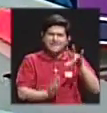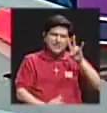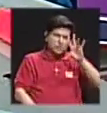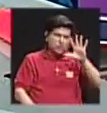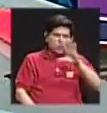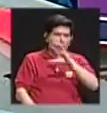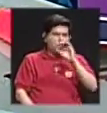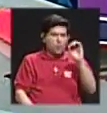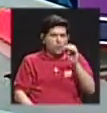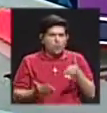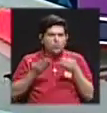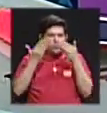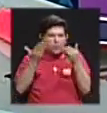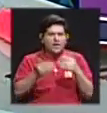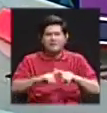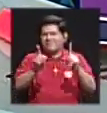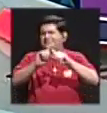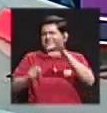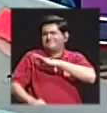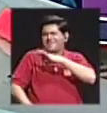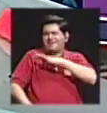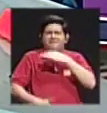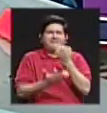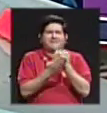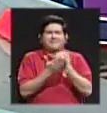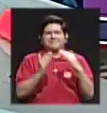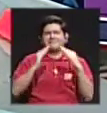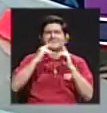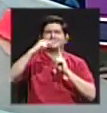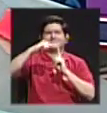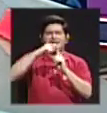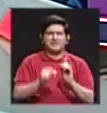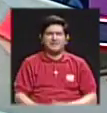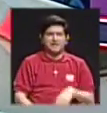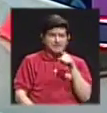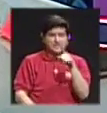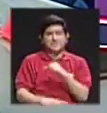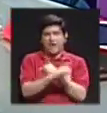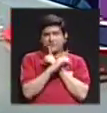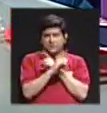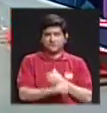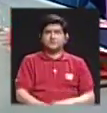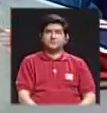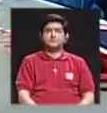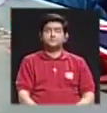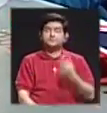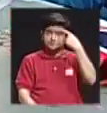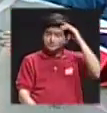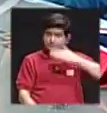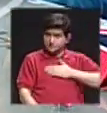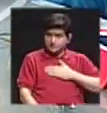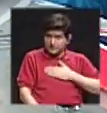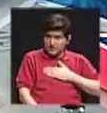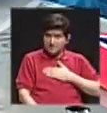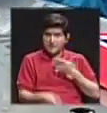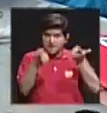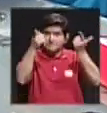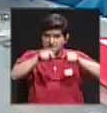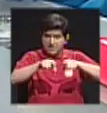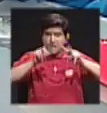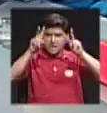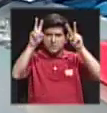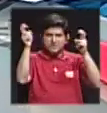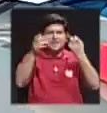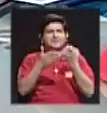75 o le da muchos beneficios económicos a la Iglesia, que son los que defiende? Bueno, para mí, de hecho, el